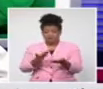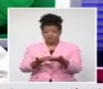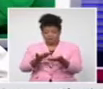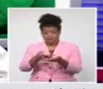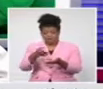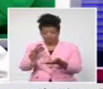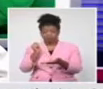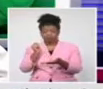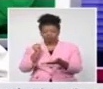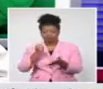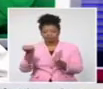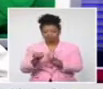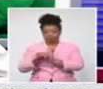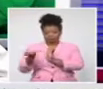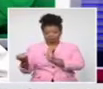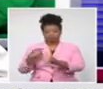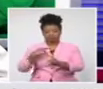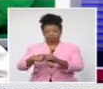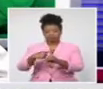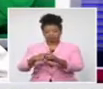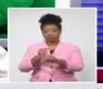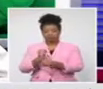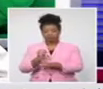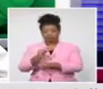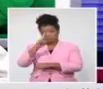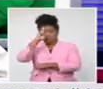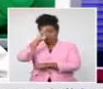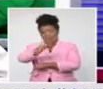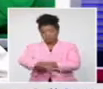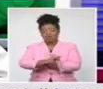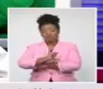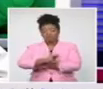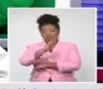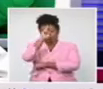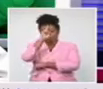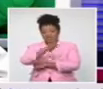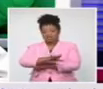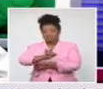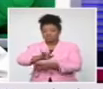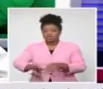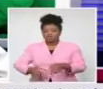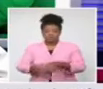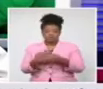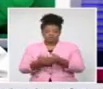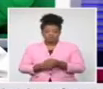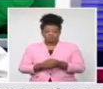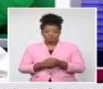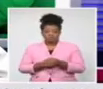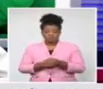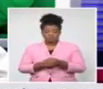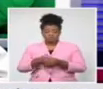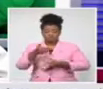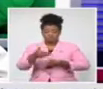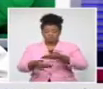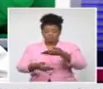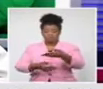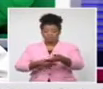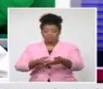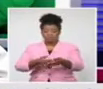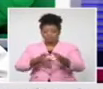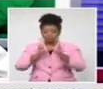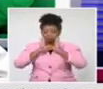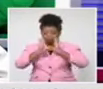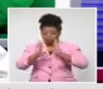se ingresó, permaneció ingresado durante 6 días, algún tiempo en terapia intensiva,